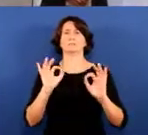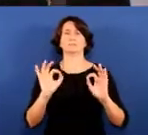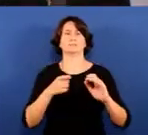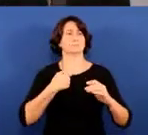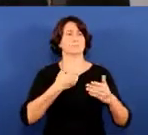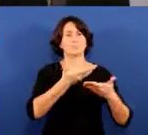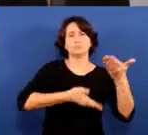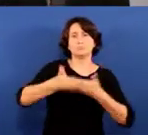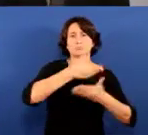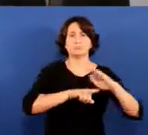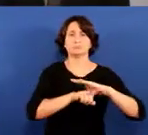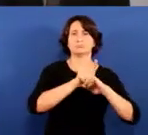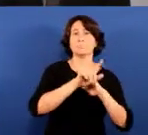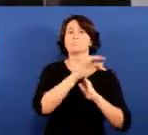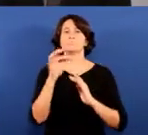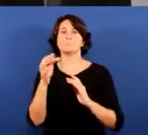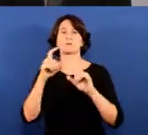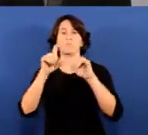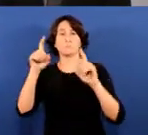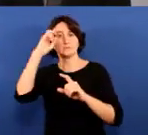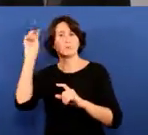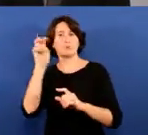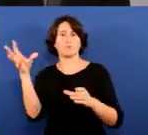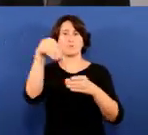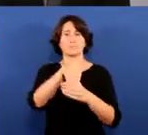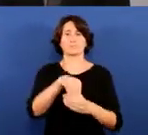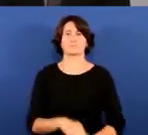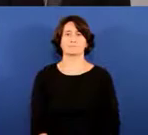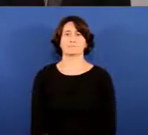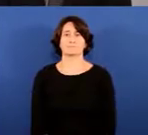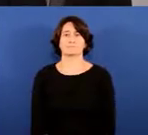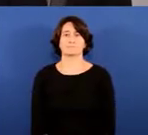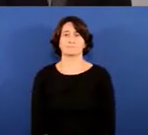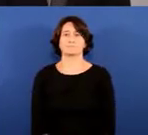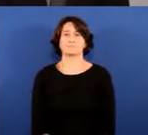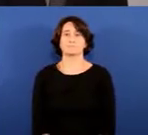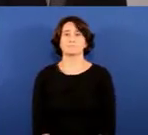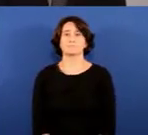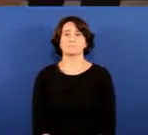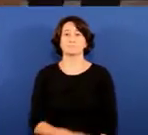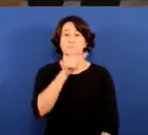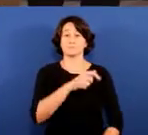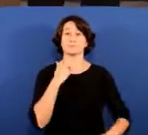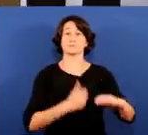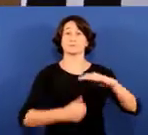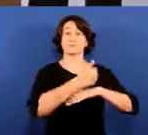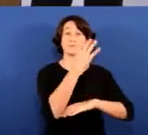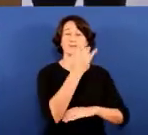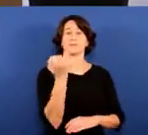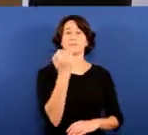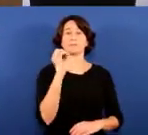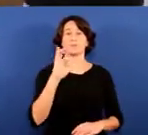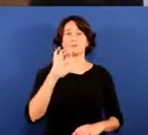su intervención, el diputado general de Vizcaya, José Luis Bilbao, ha agradecido la presencia del ministro luxemburgués y le ha expresado